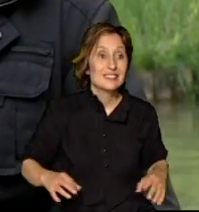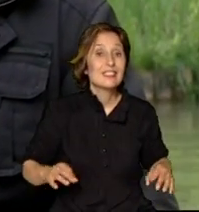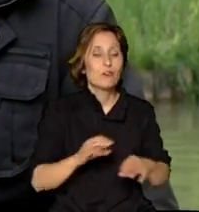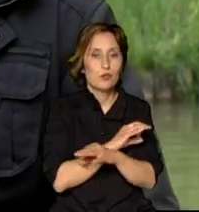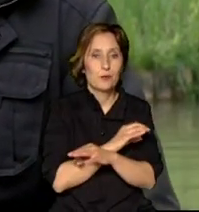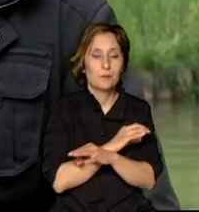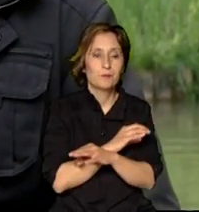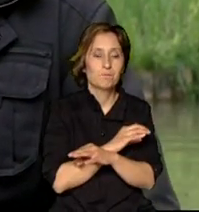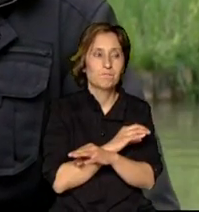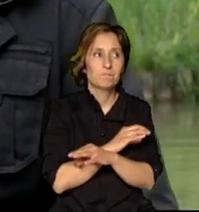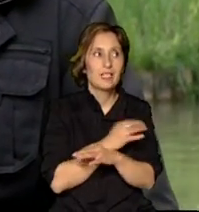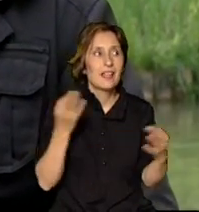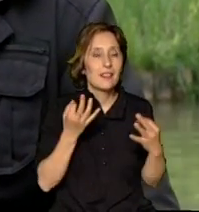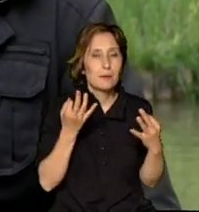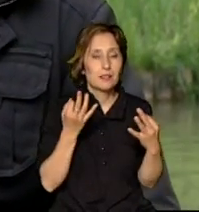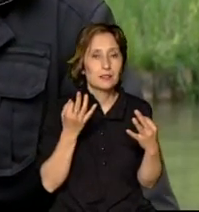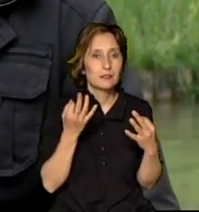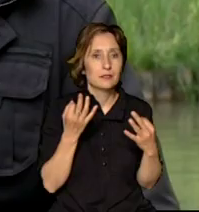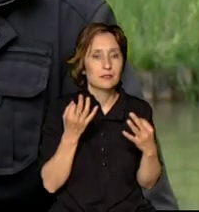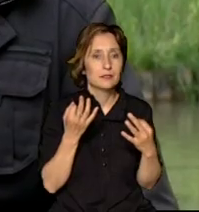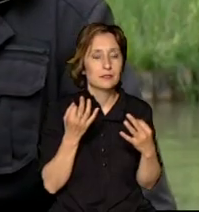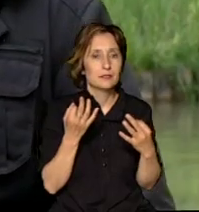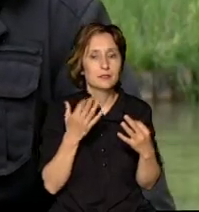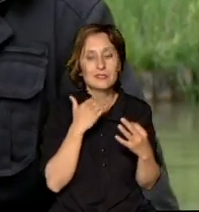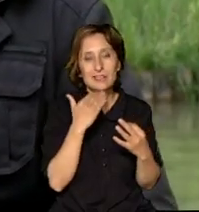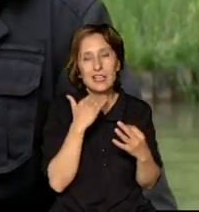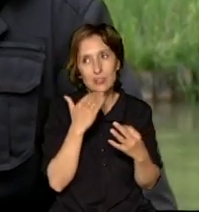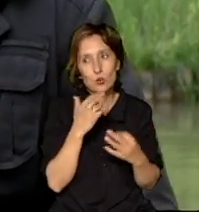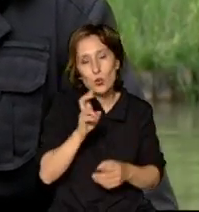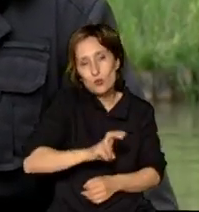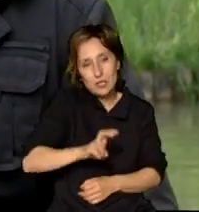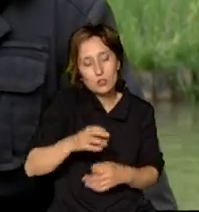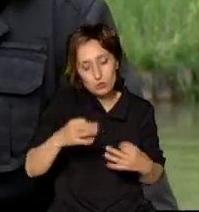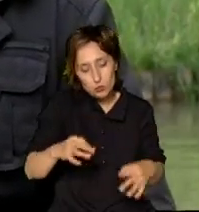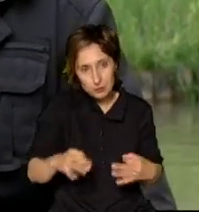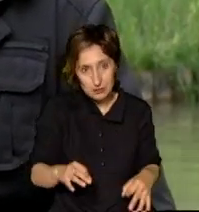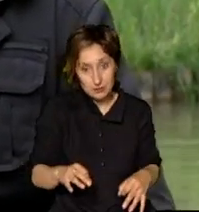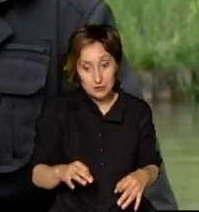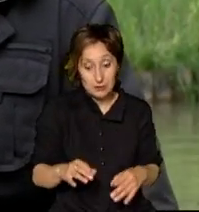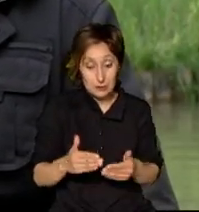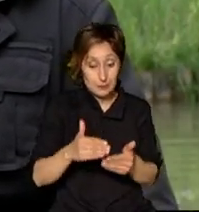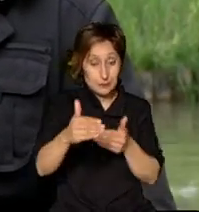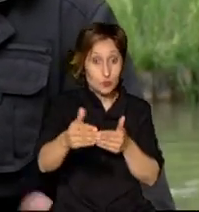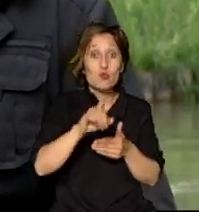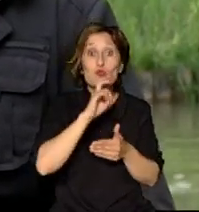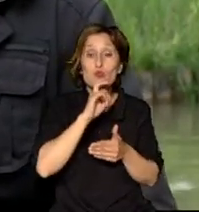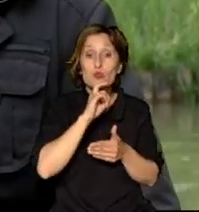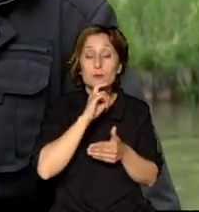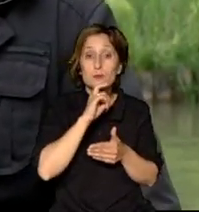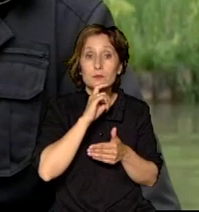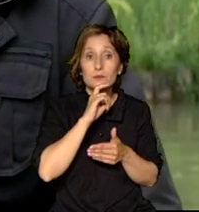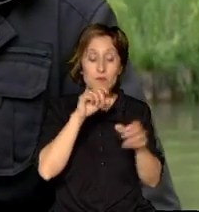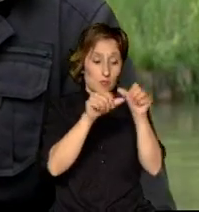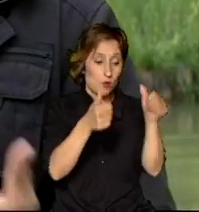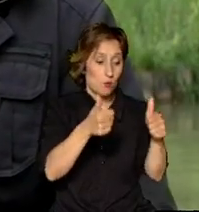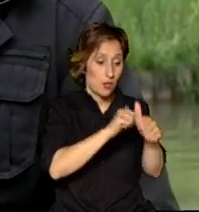a ver, tenemos que verlo como algo que entra dentro de lo normal, es decir, las predicciones, tanto los